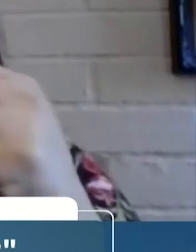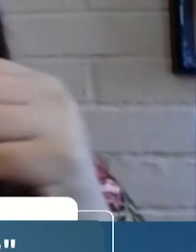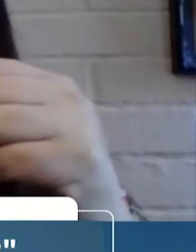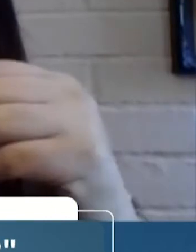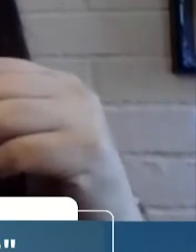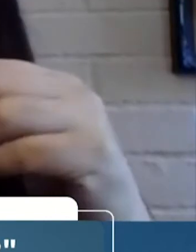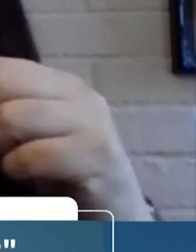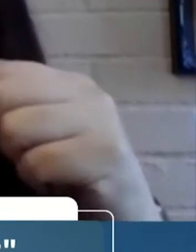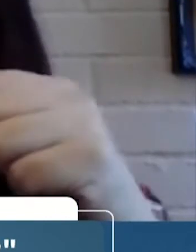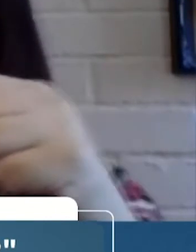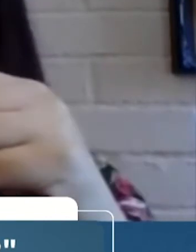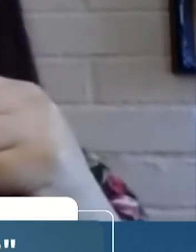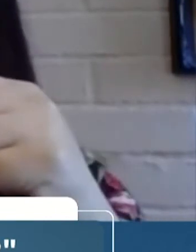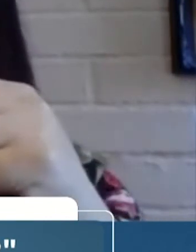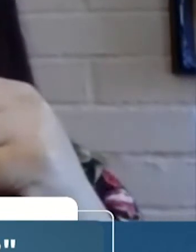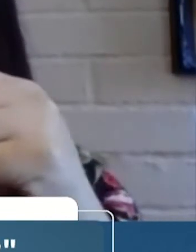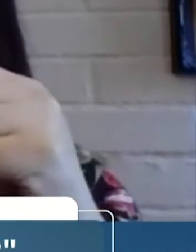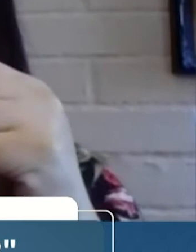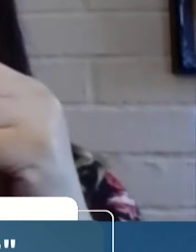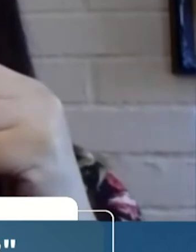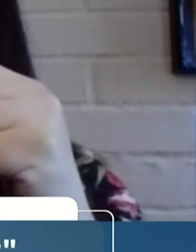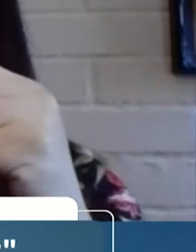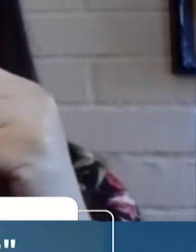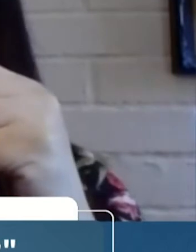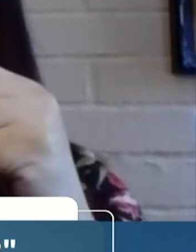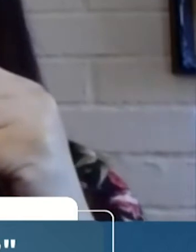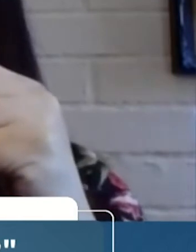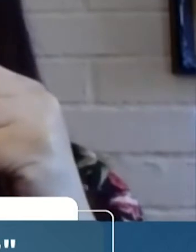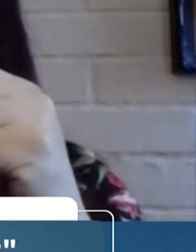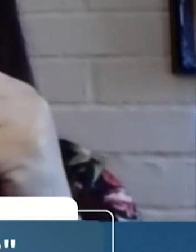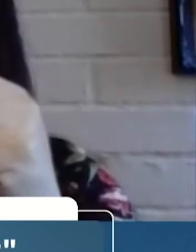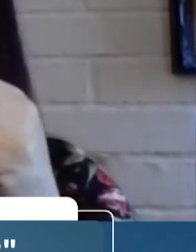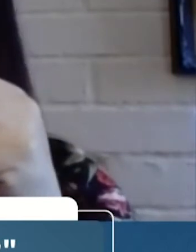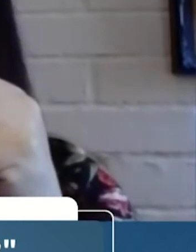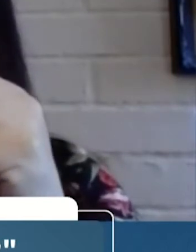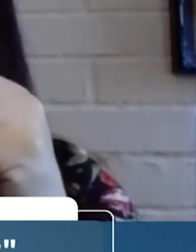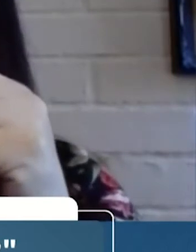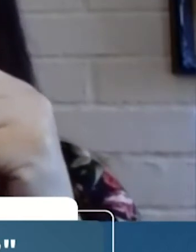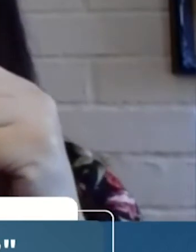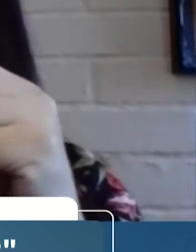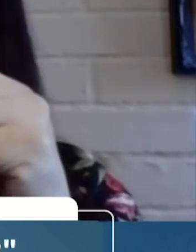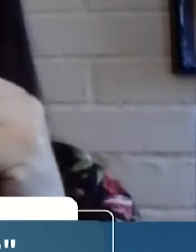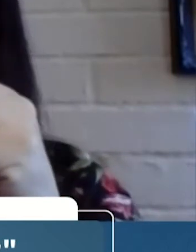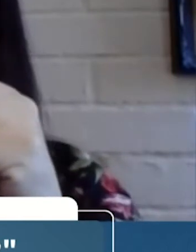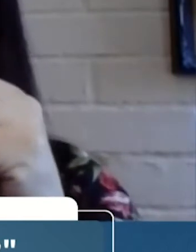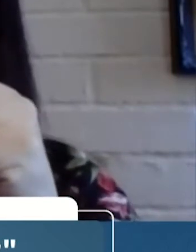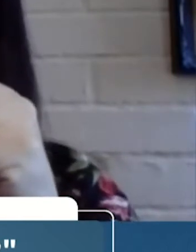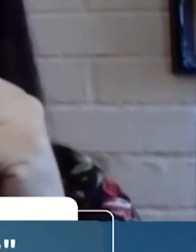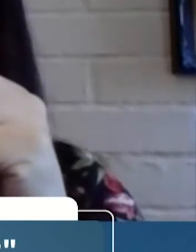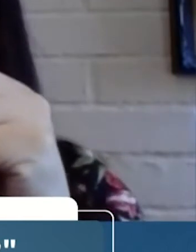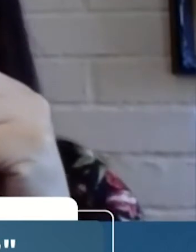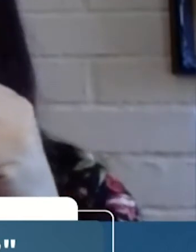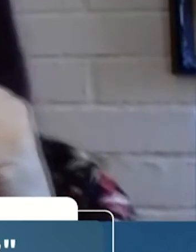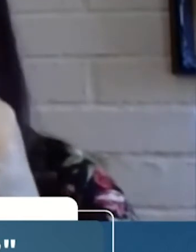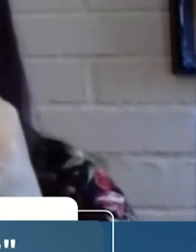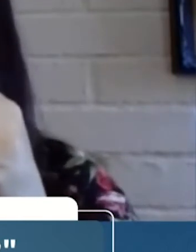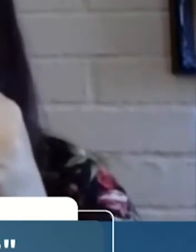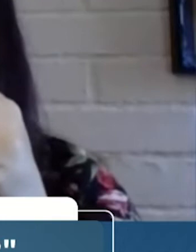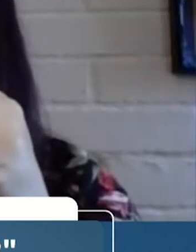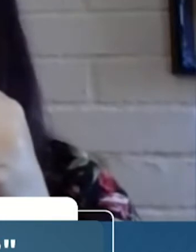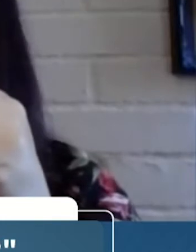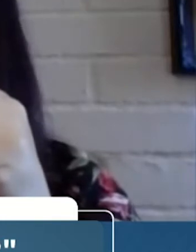Del 24 de octubre al 16 de noviembre está la etapa de la preselección. Ahí, como dije anteriormente, ahí se escogen los 30